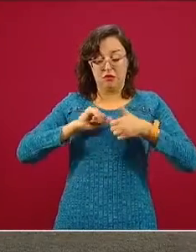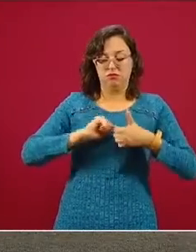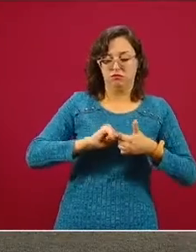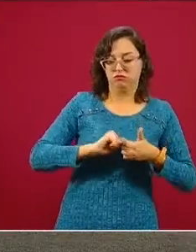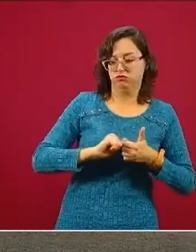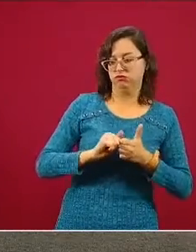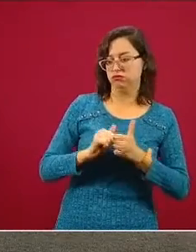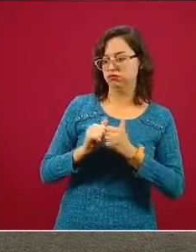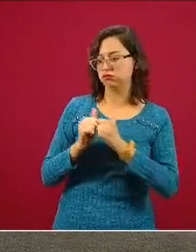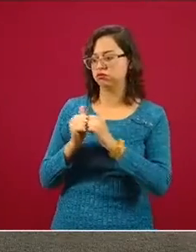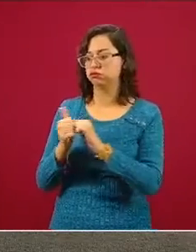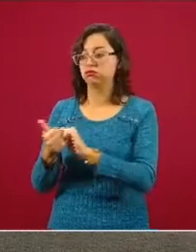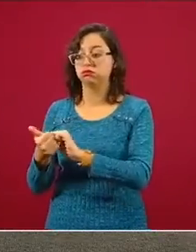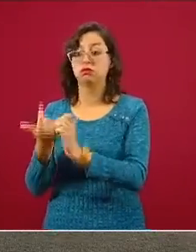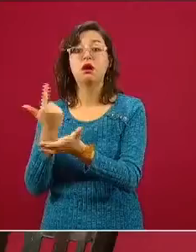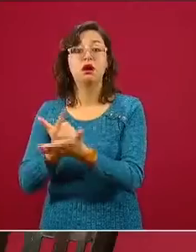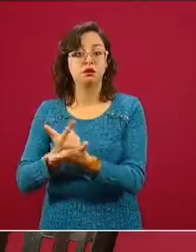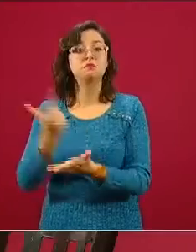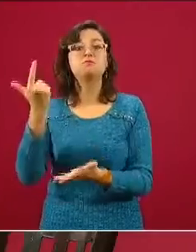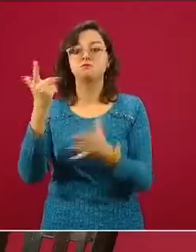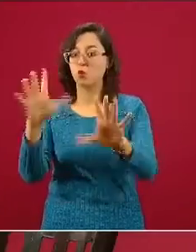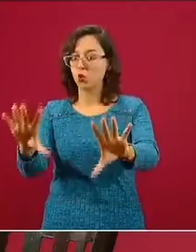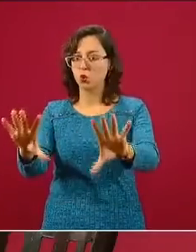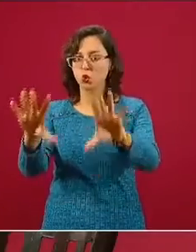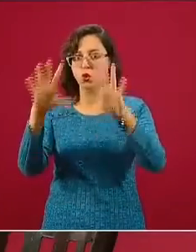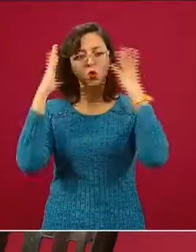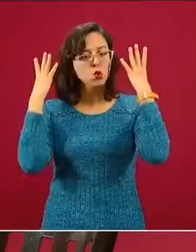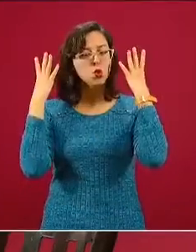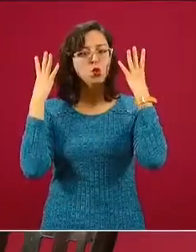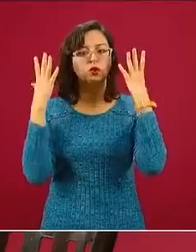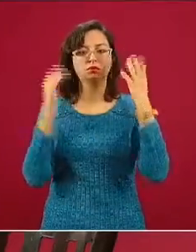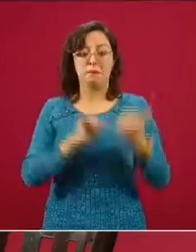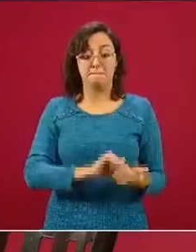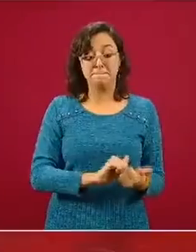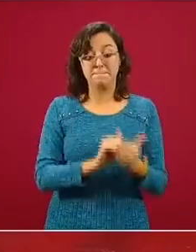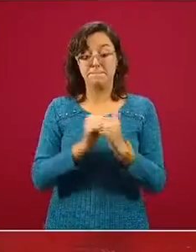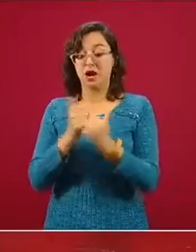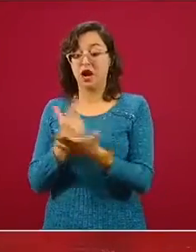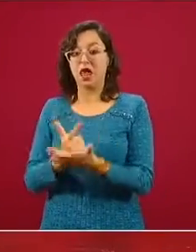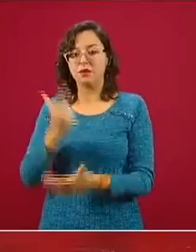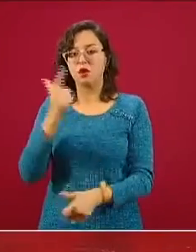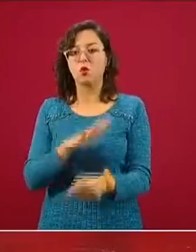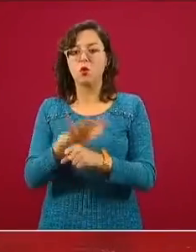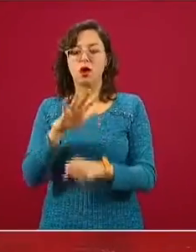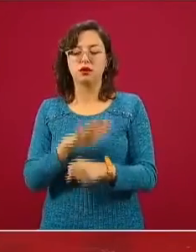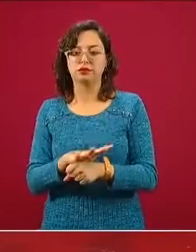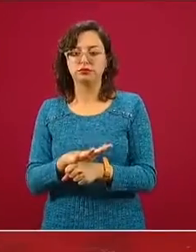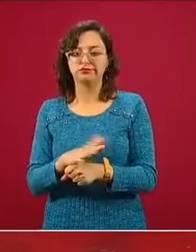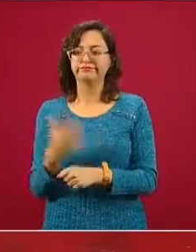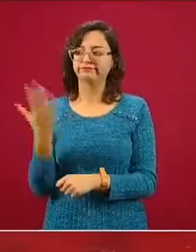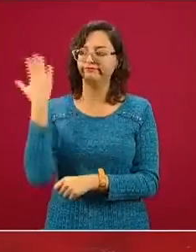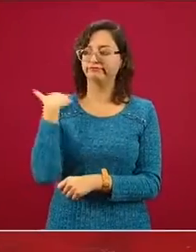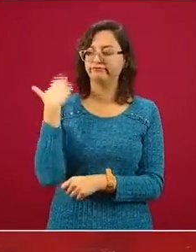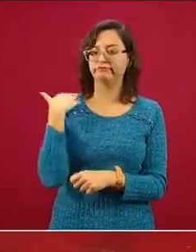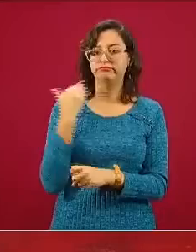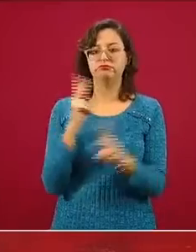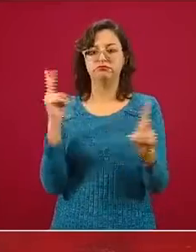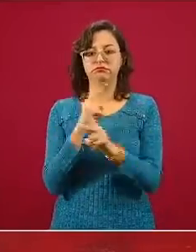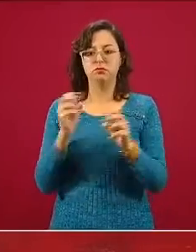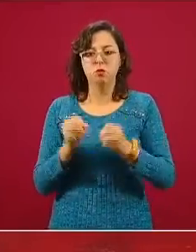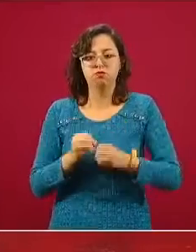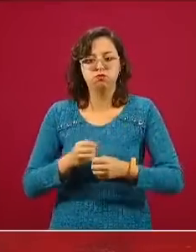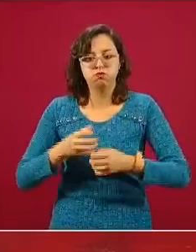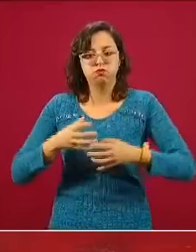empezar a desarrollar la forma grave de COVID. Y esta forma grave es una neumonía, es una inflamación de los pulmones